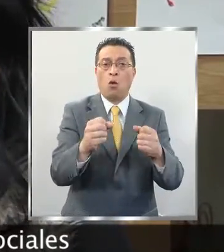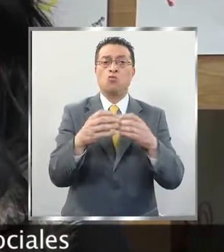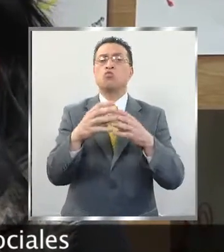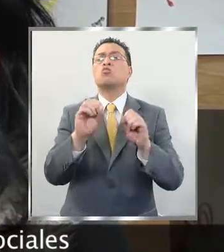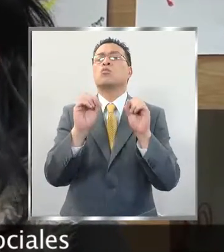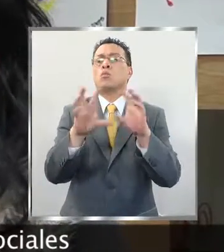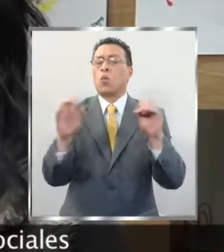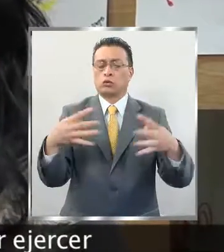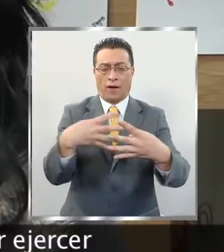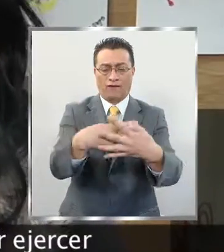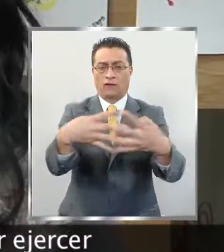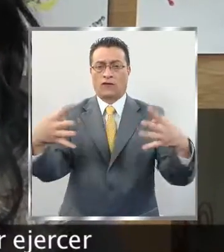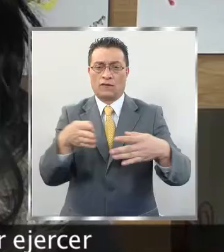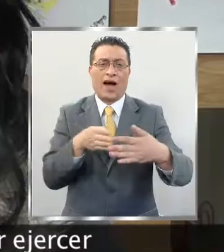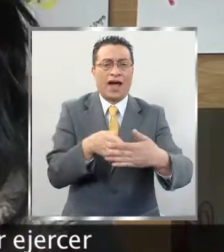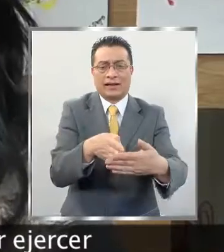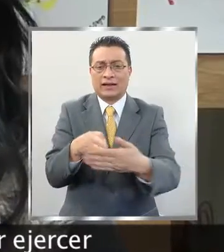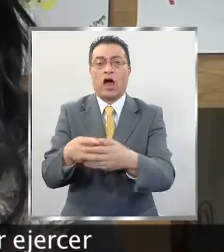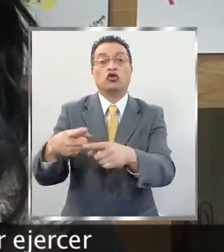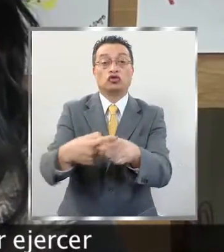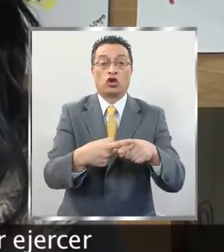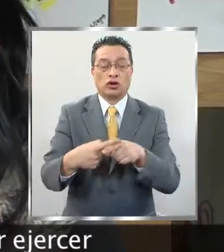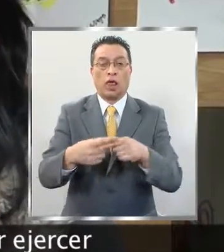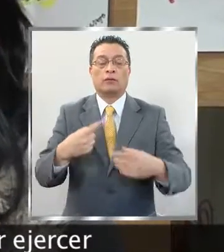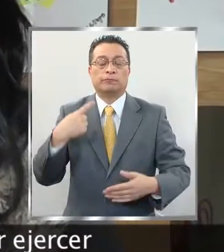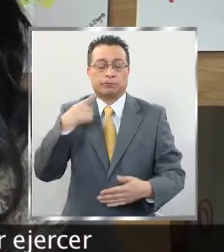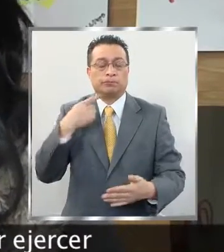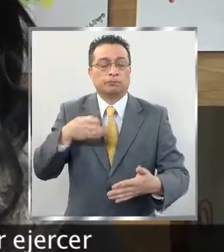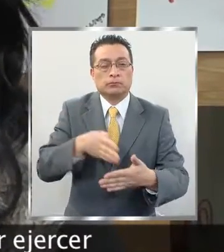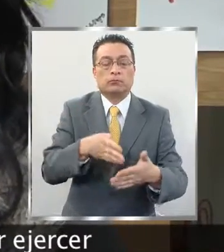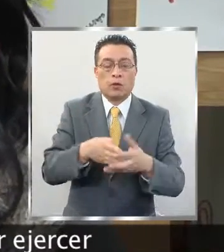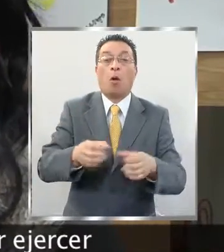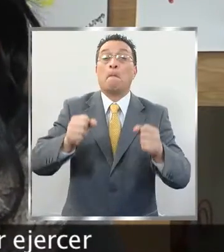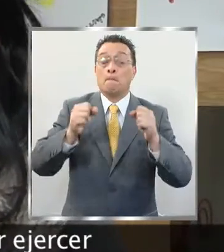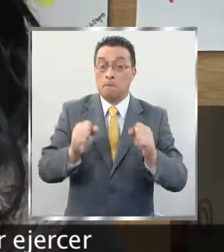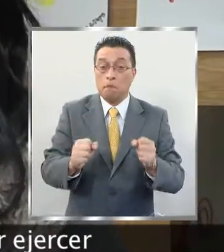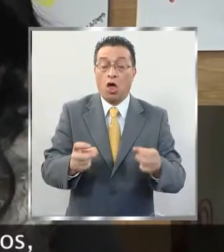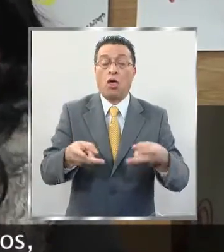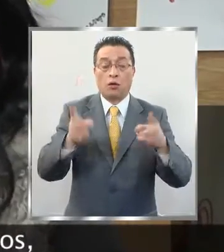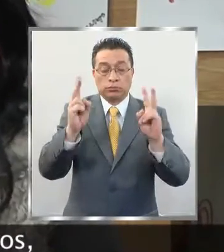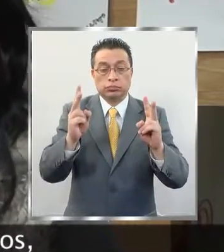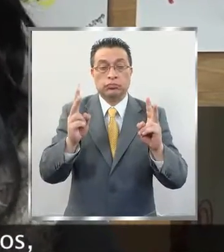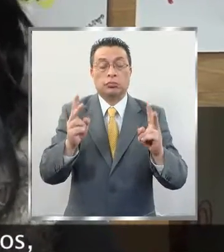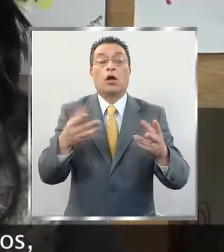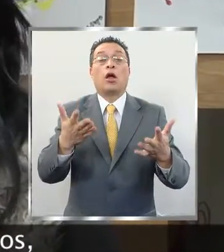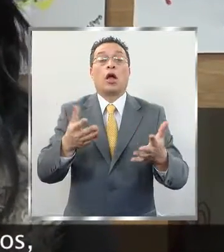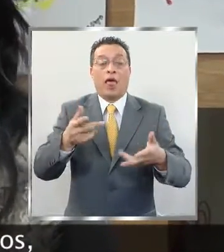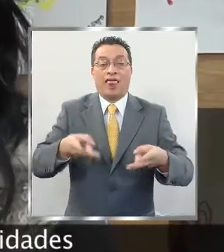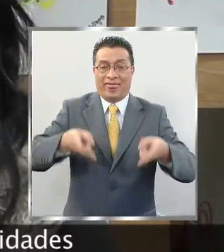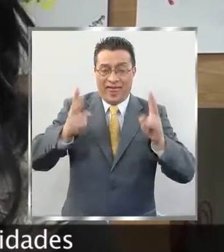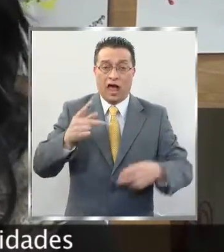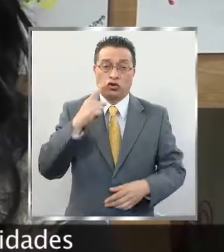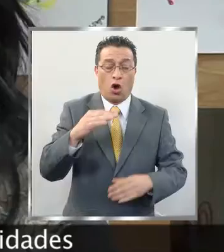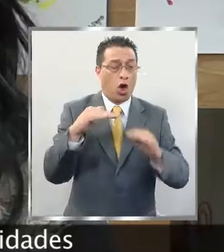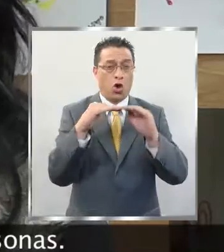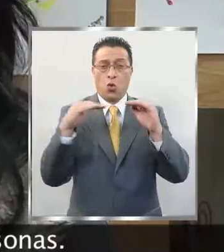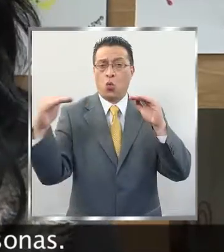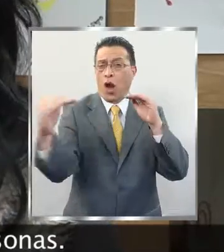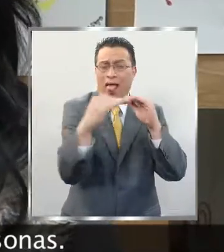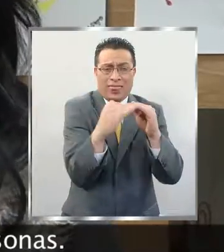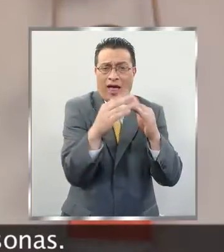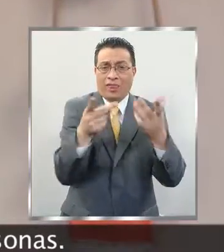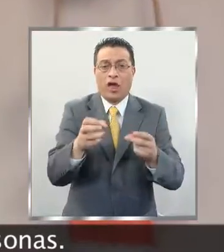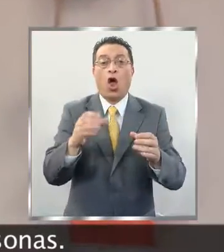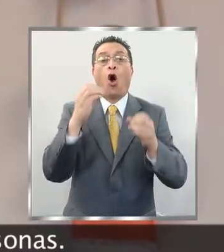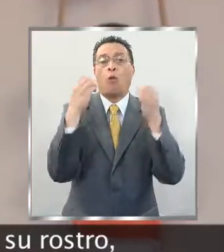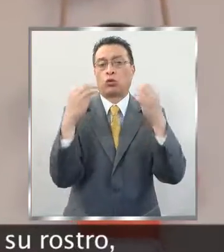barreras sociales que las limitan para poder ejercer sus derechos, digamos, en igualdad de oportunidades con el resto